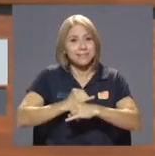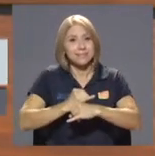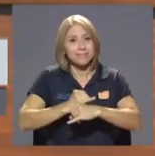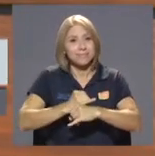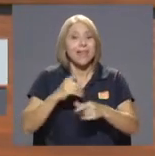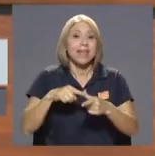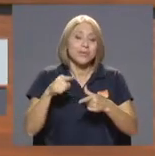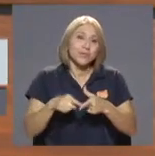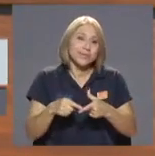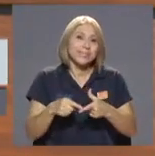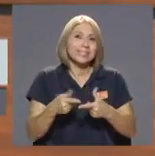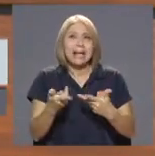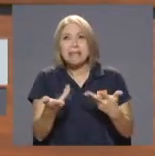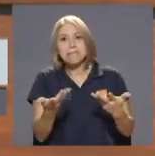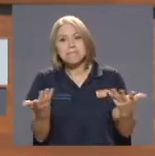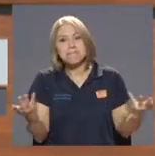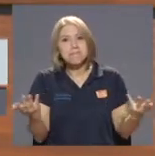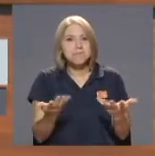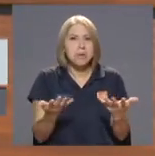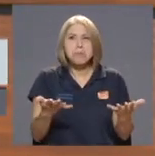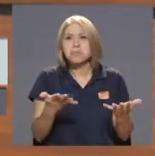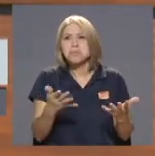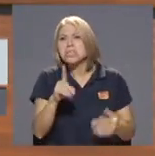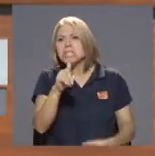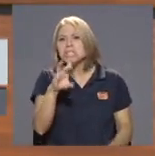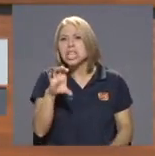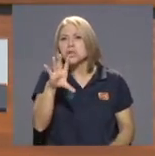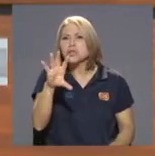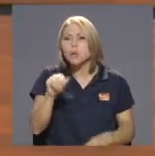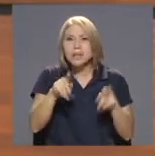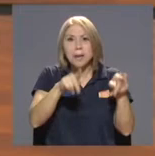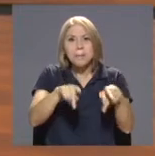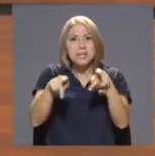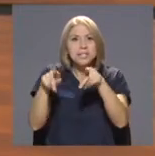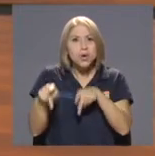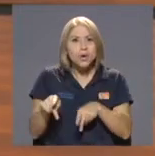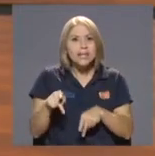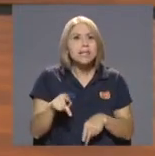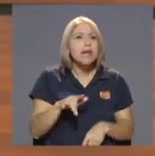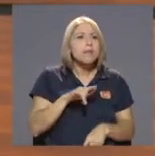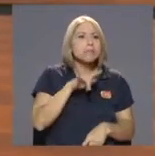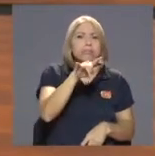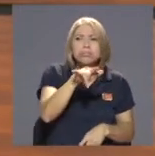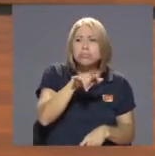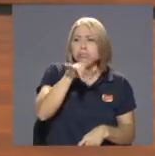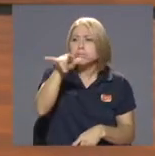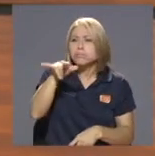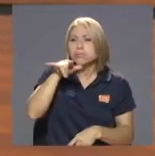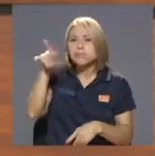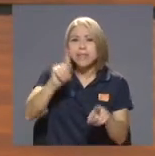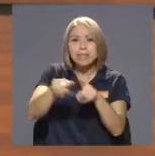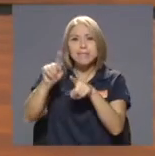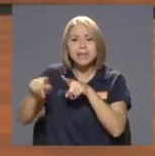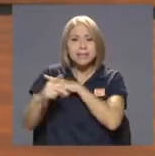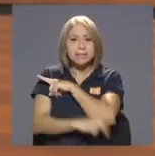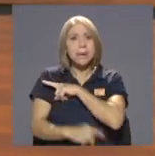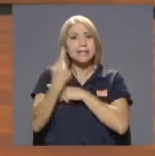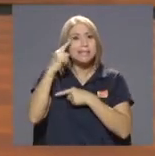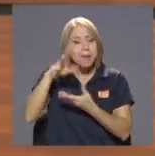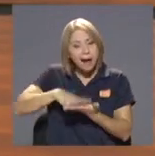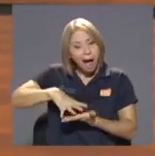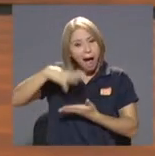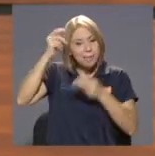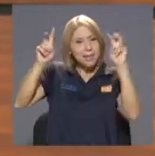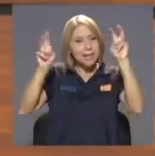hay una cantidad que le puedo decir, unas 150 personas van a diferentes países durante el año a prepararse en temas muy específicos. ¿Cómo